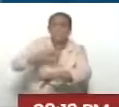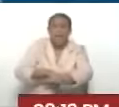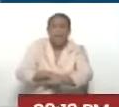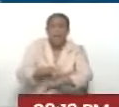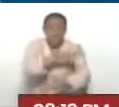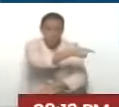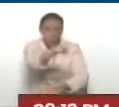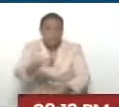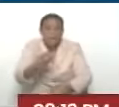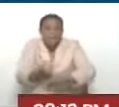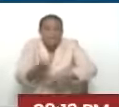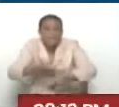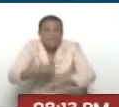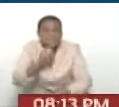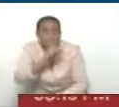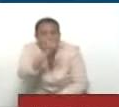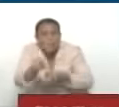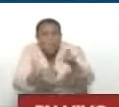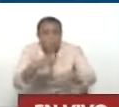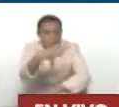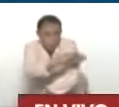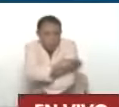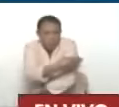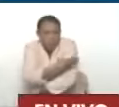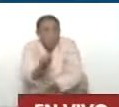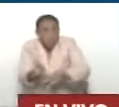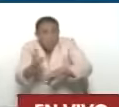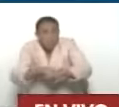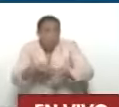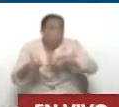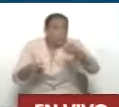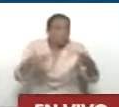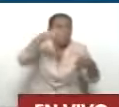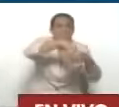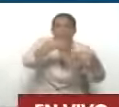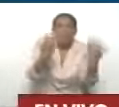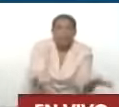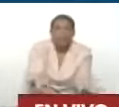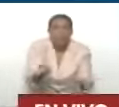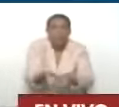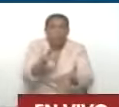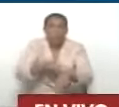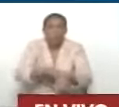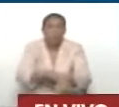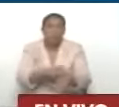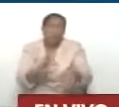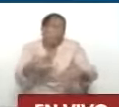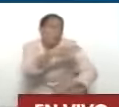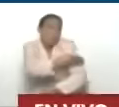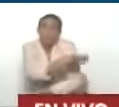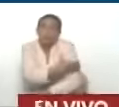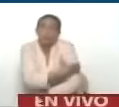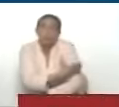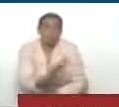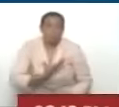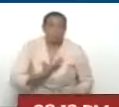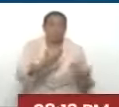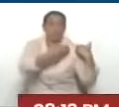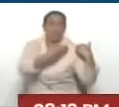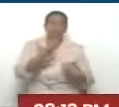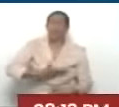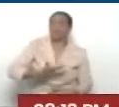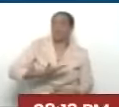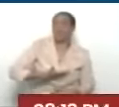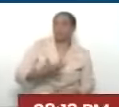Ustedes saben que es peor que la oposición en la oposición. La oposición en algún cargo, alcalde,